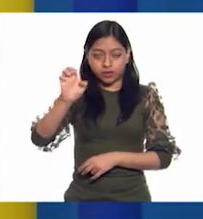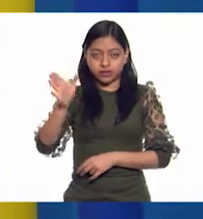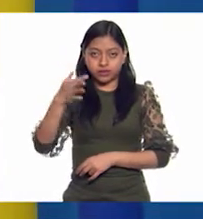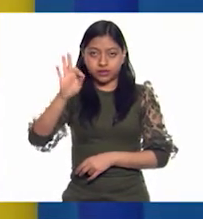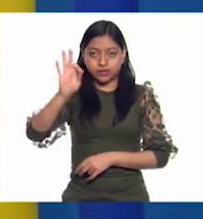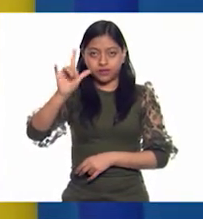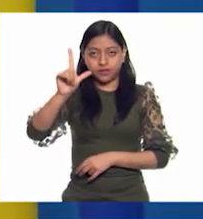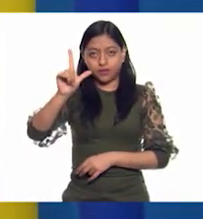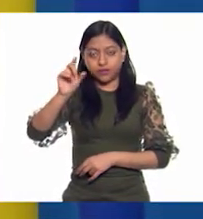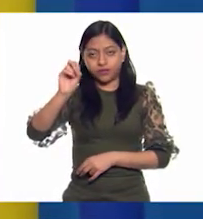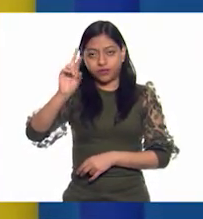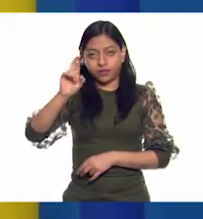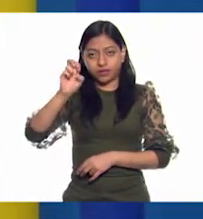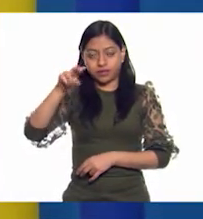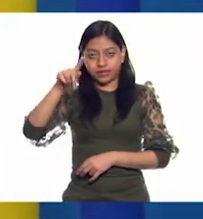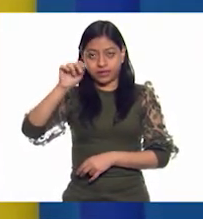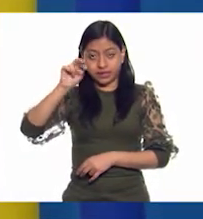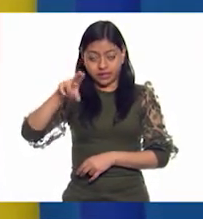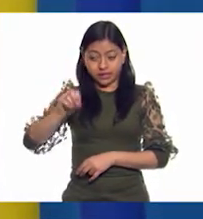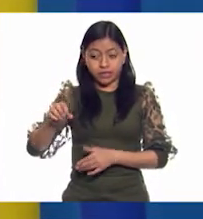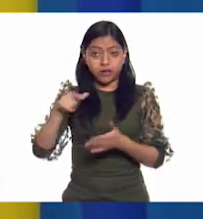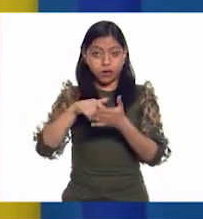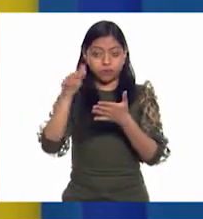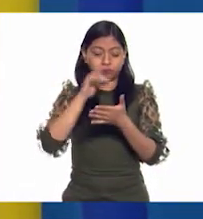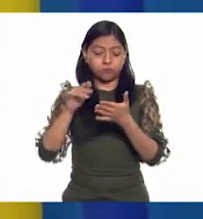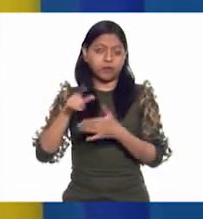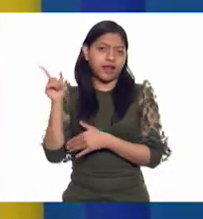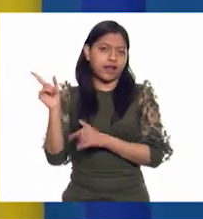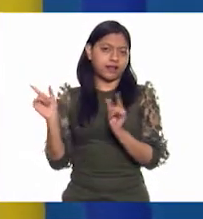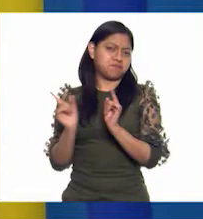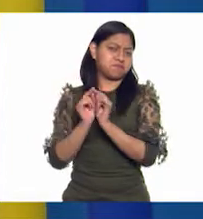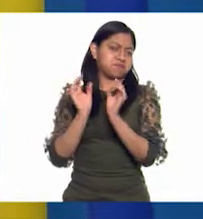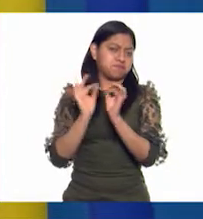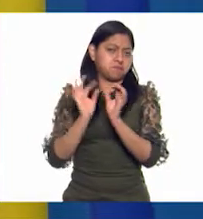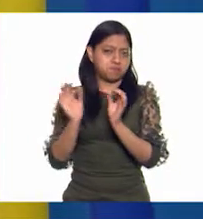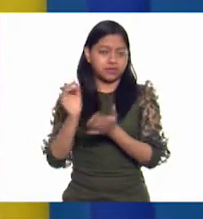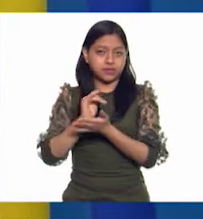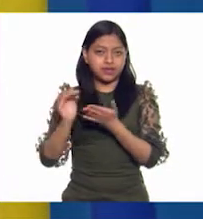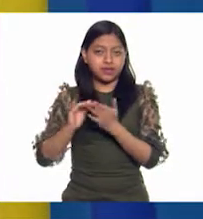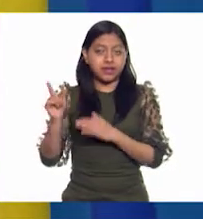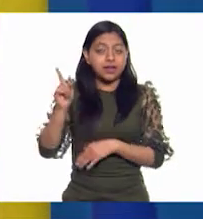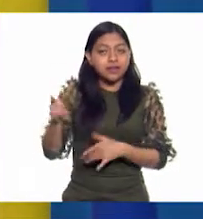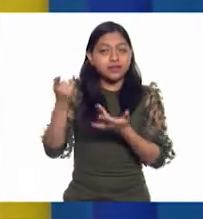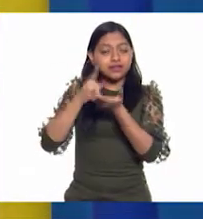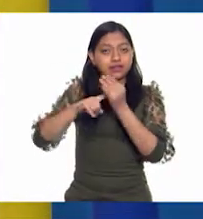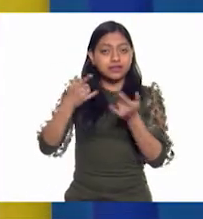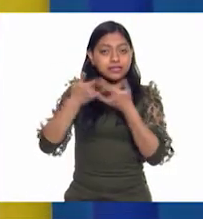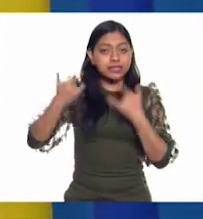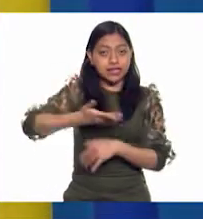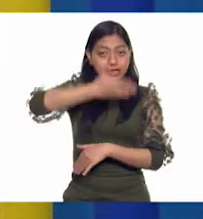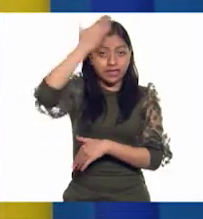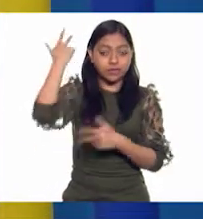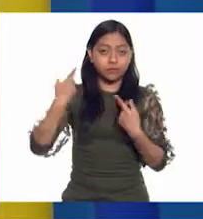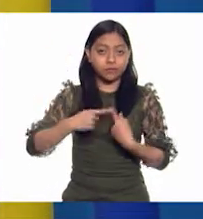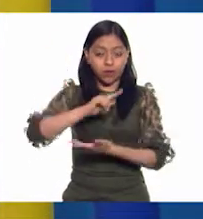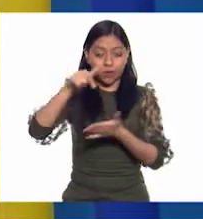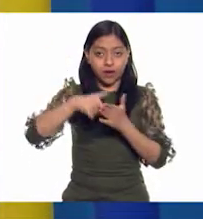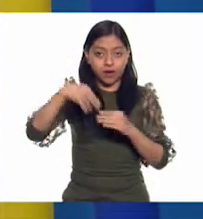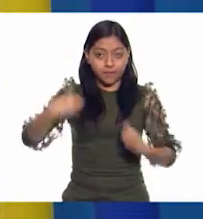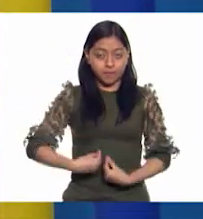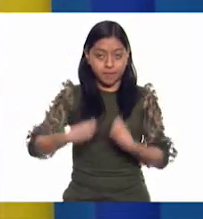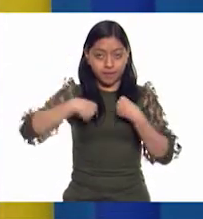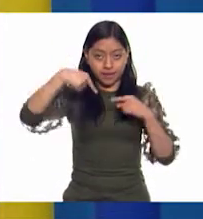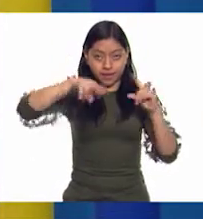maestro Gerardo solo es una parte de todo el códice, y ahí nos relata cómo los antiguos pobladores de México describían los